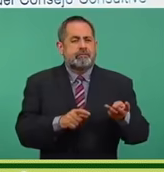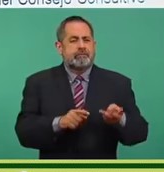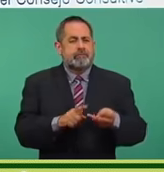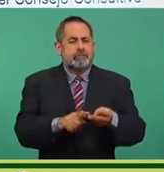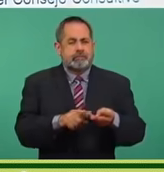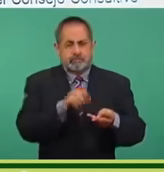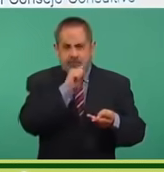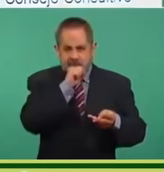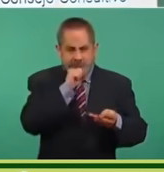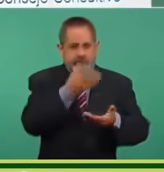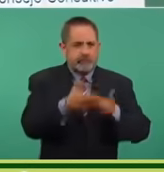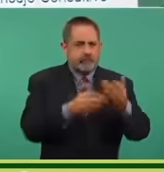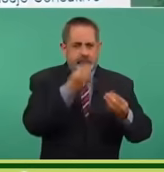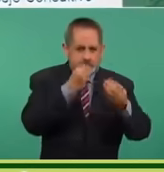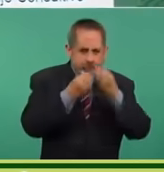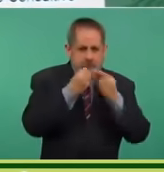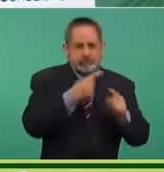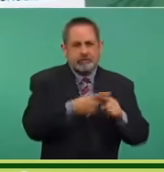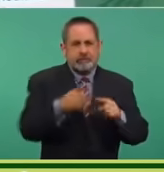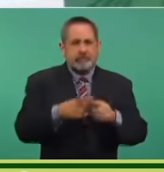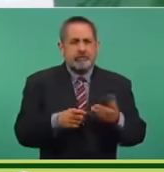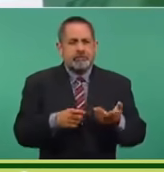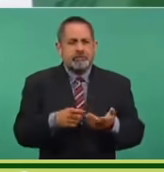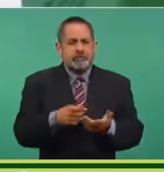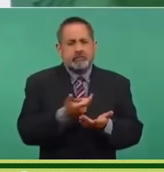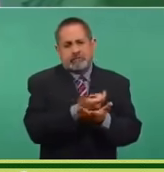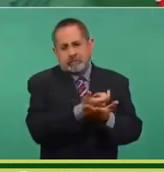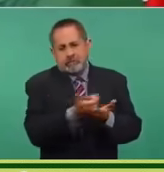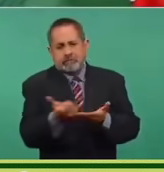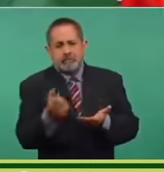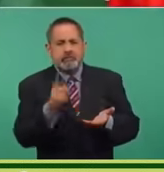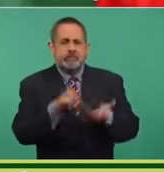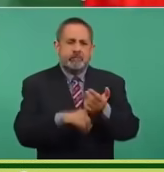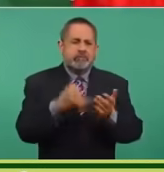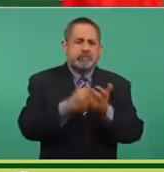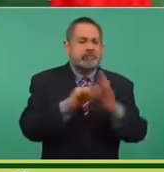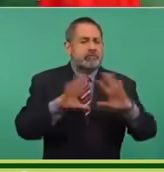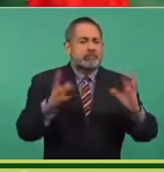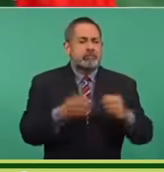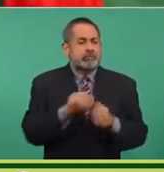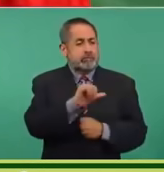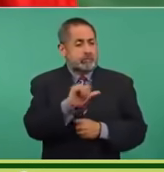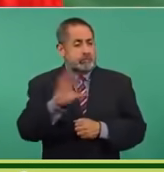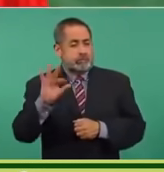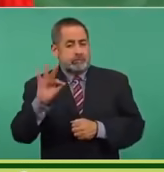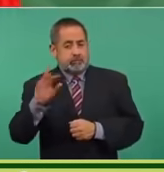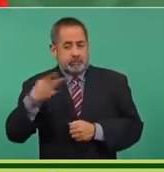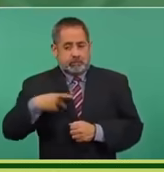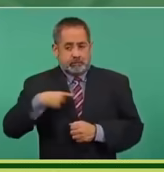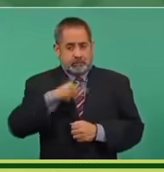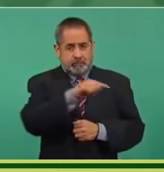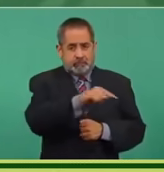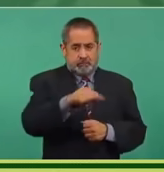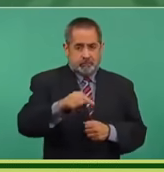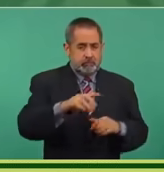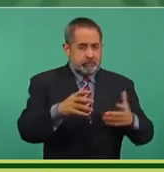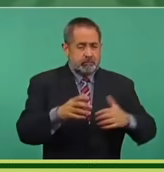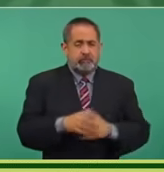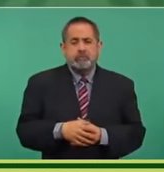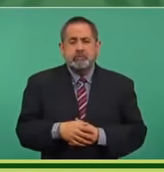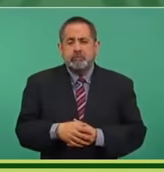y servicios de bocadillos salarios e impuestos de alrededor de 40 personas